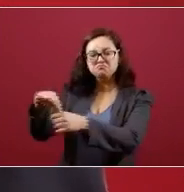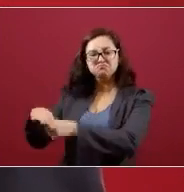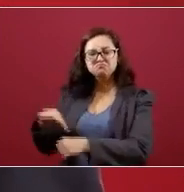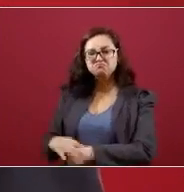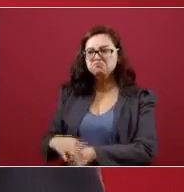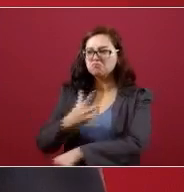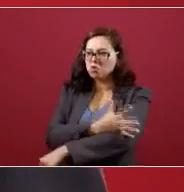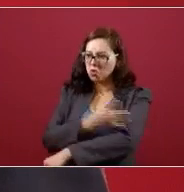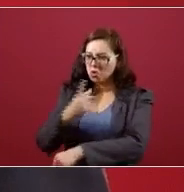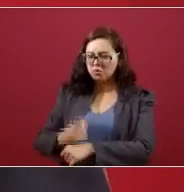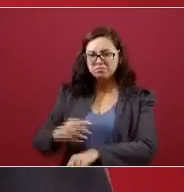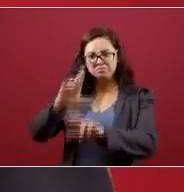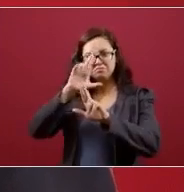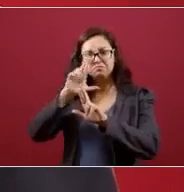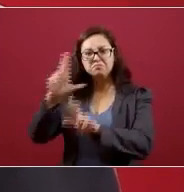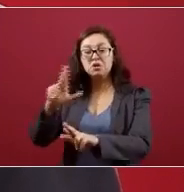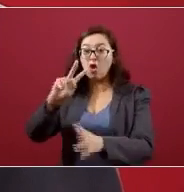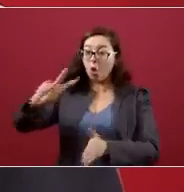maderista,